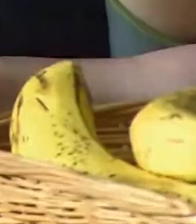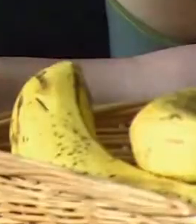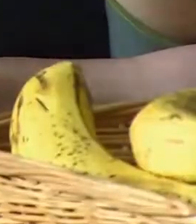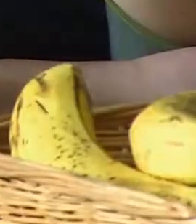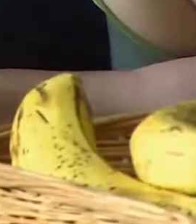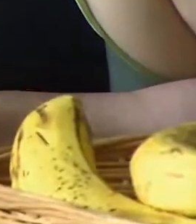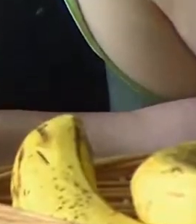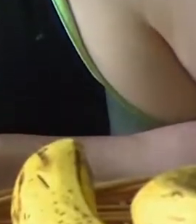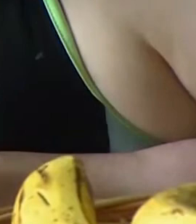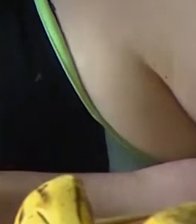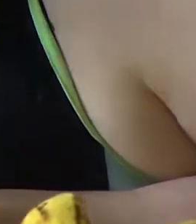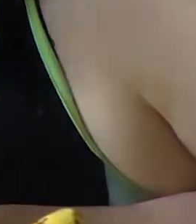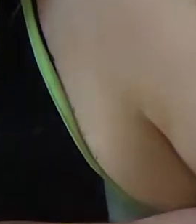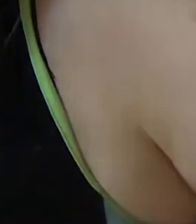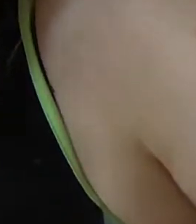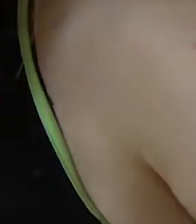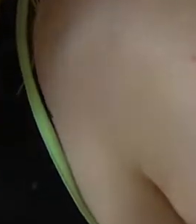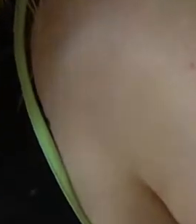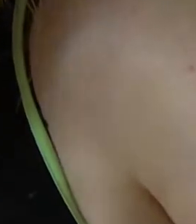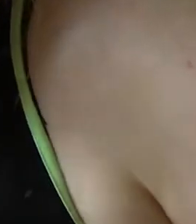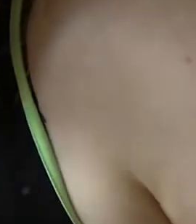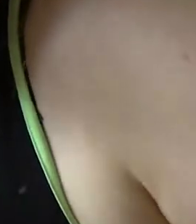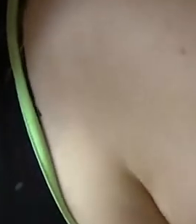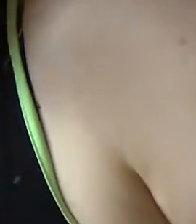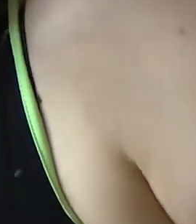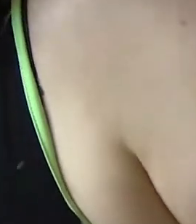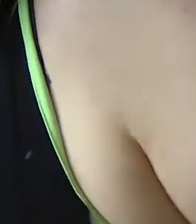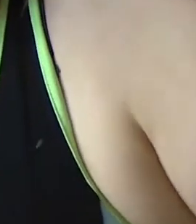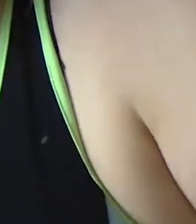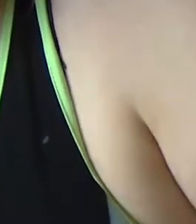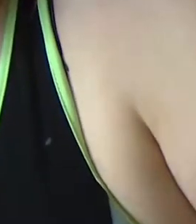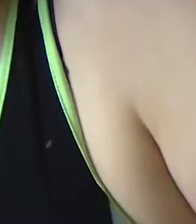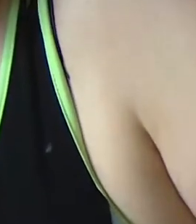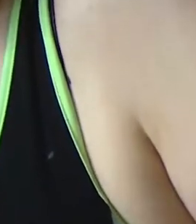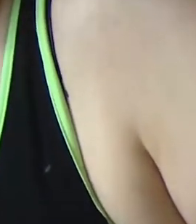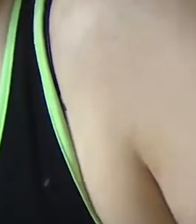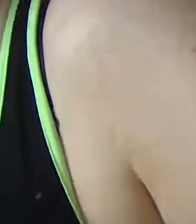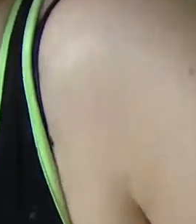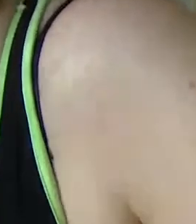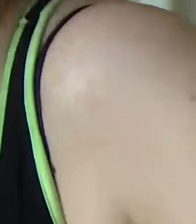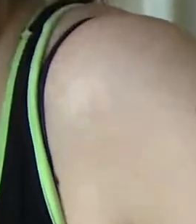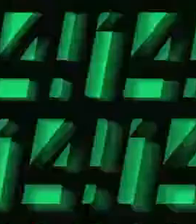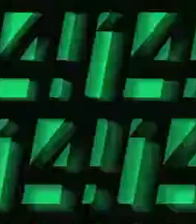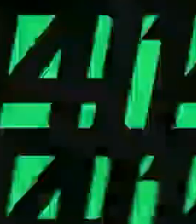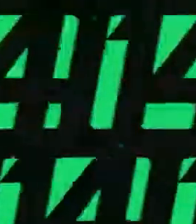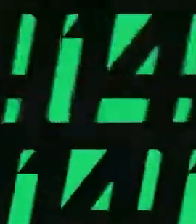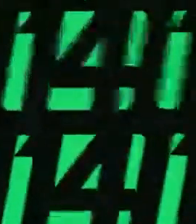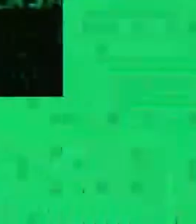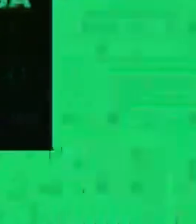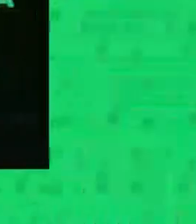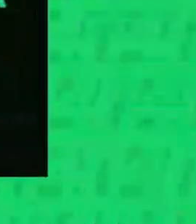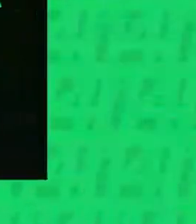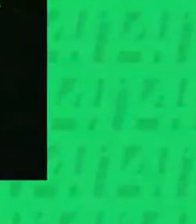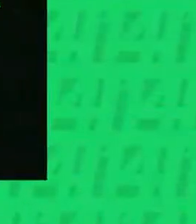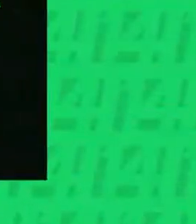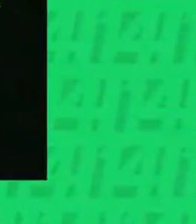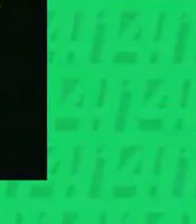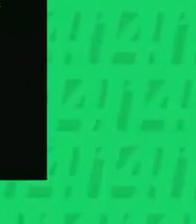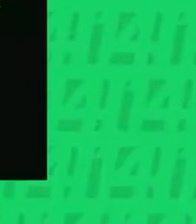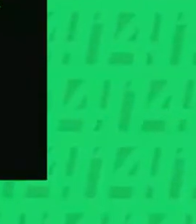mañana. Tomará tiempo ver los cambios. Así que debe de aceptar que este es un plan a largo plazo. Doctor en